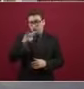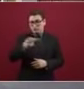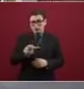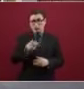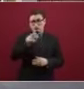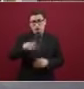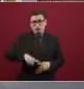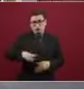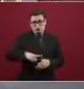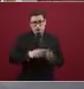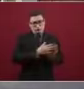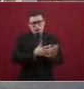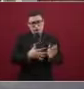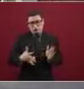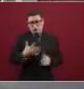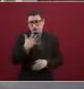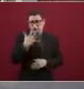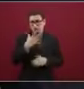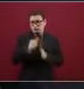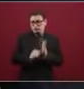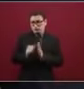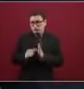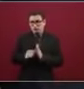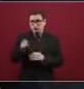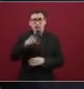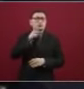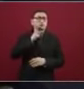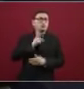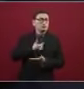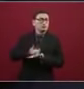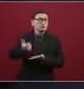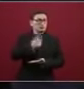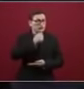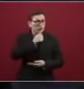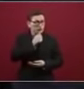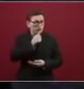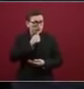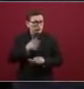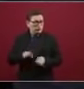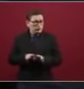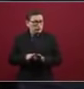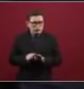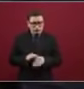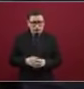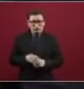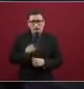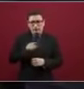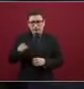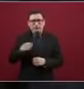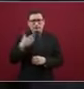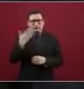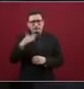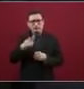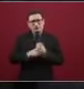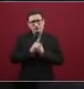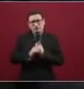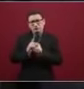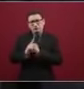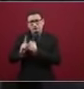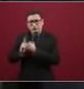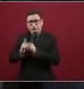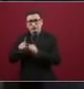su gobierno y no se le ha pagado a los proveedores de Pemex. Esas empresas están atravesando por serios problemas y están a un paso